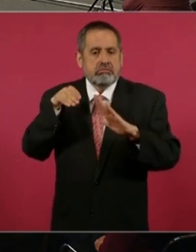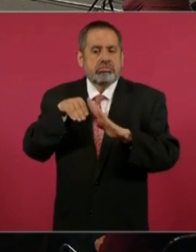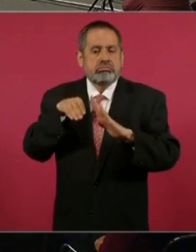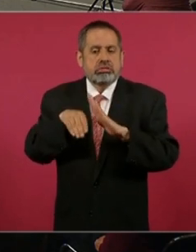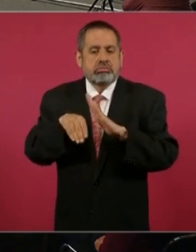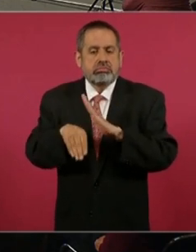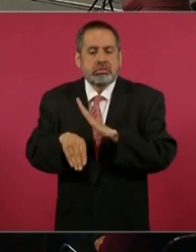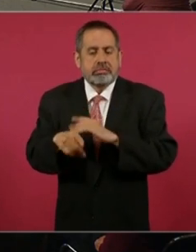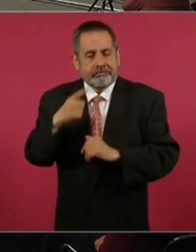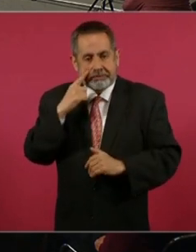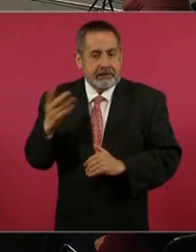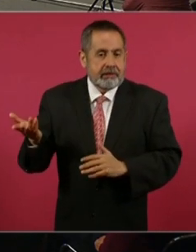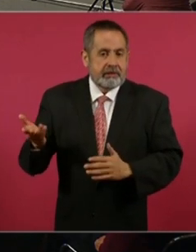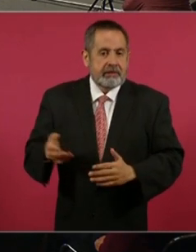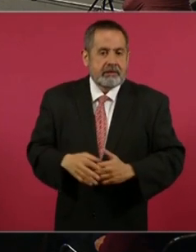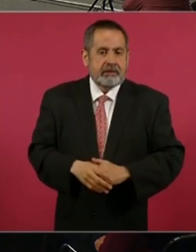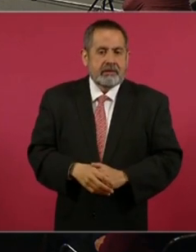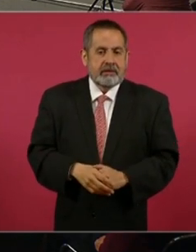pasa.